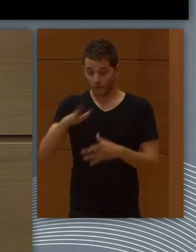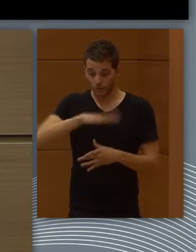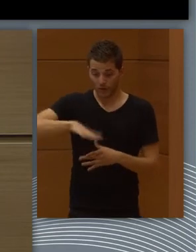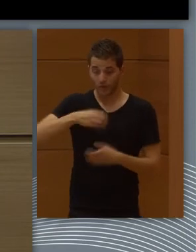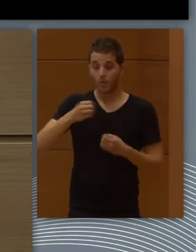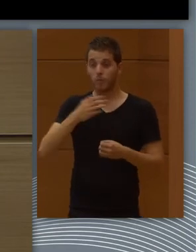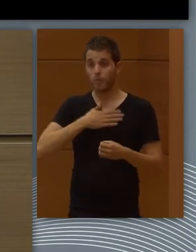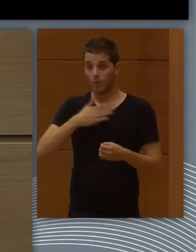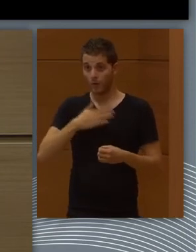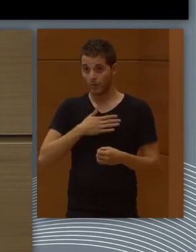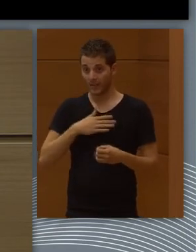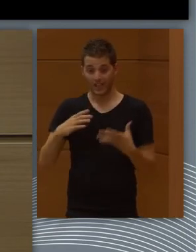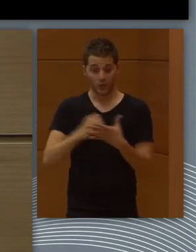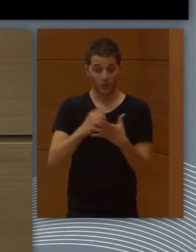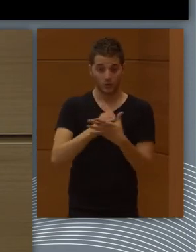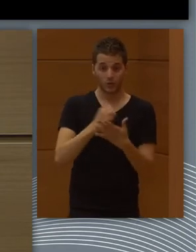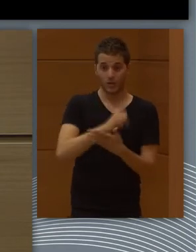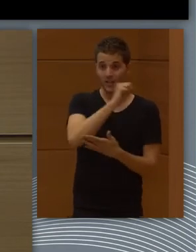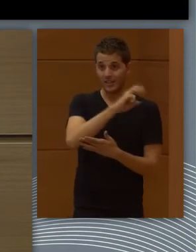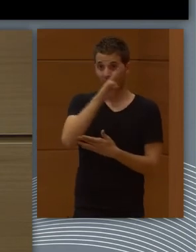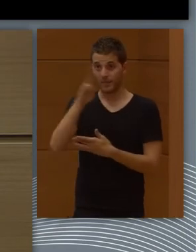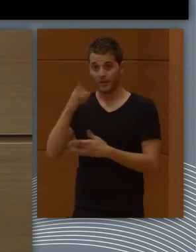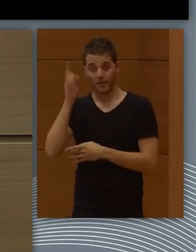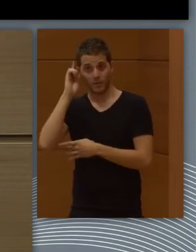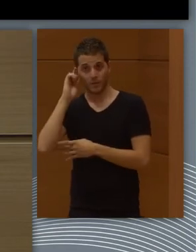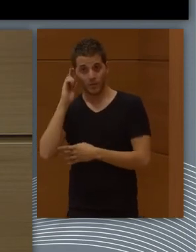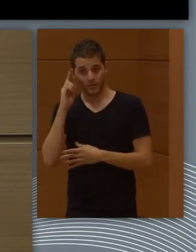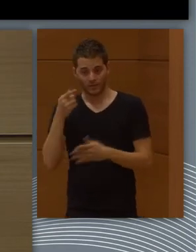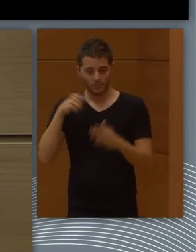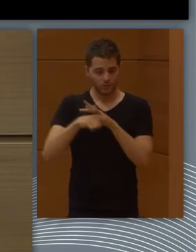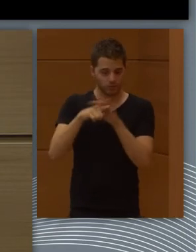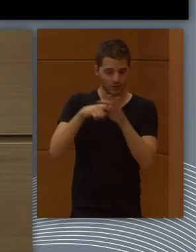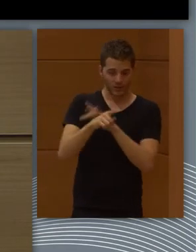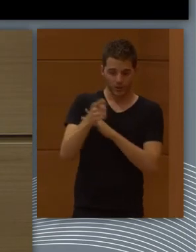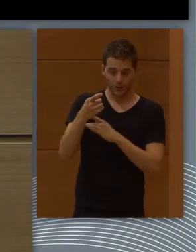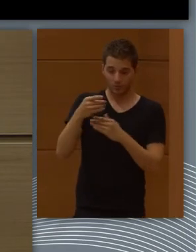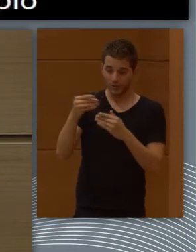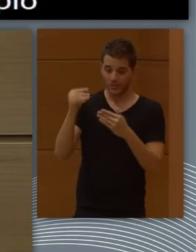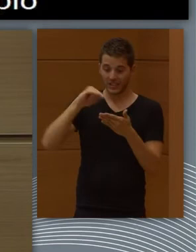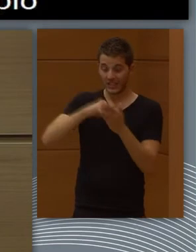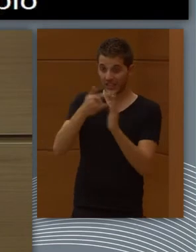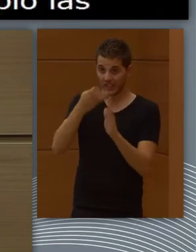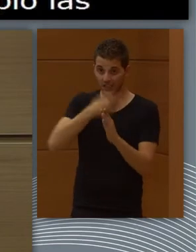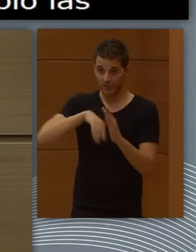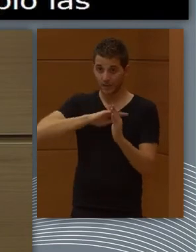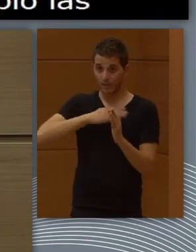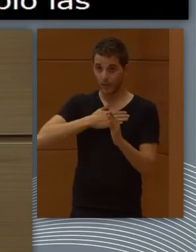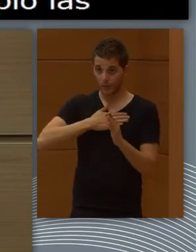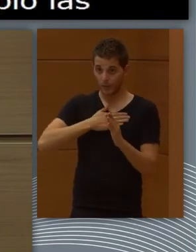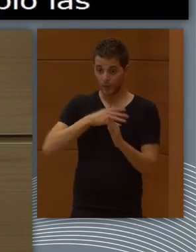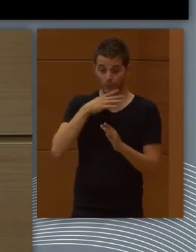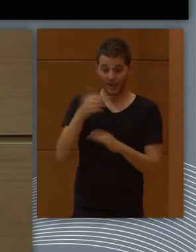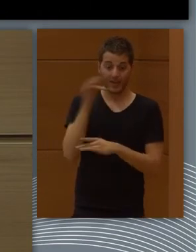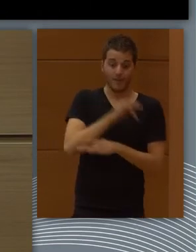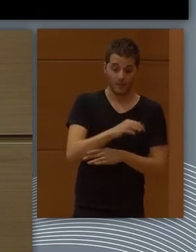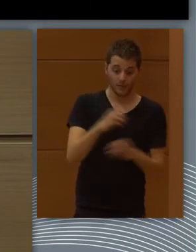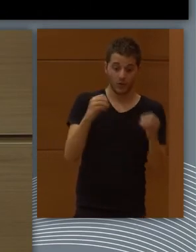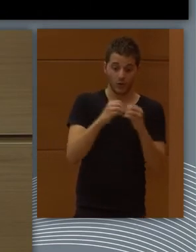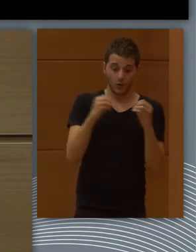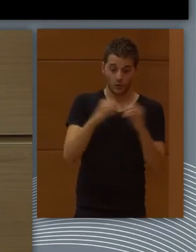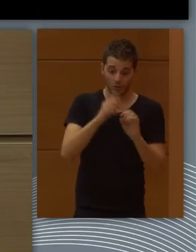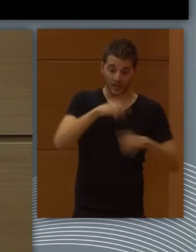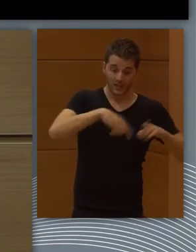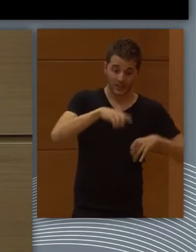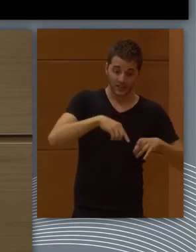propia, ¿vale? Y todas las aplicaciones móviles nuestras están desarrolladas sobre un sistema propio, porque además Google Transit te daría itinerarios